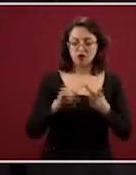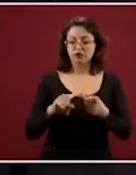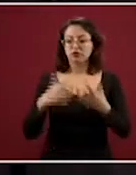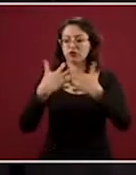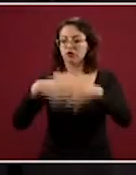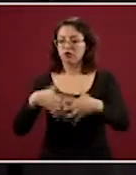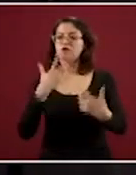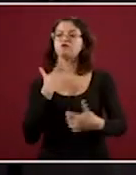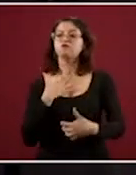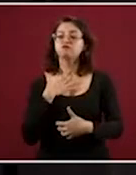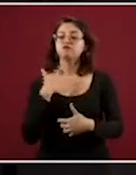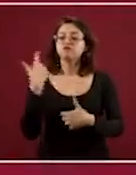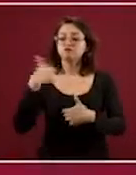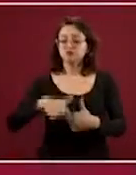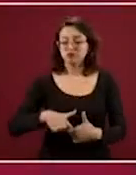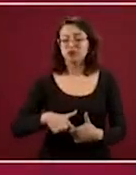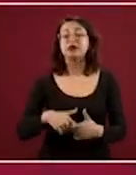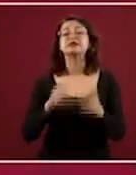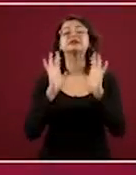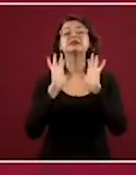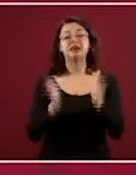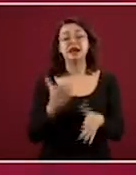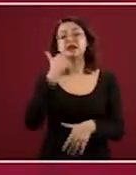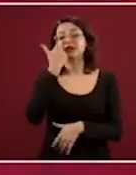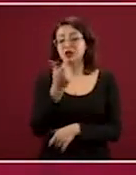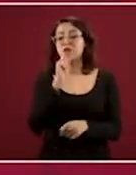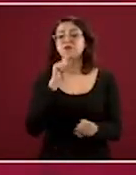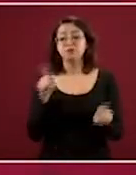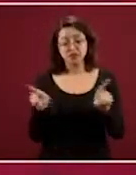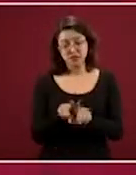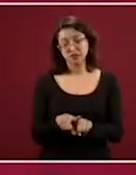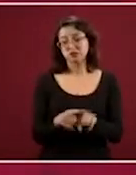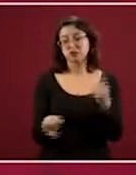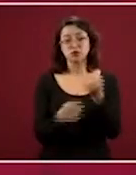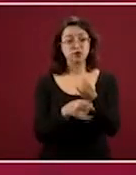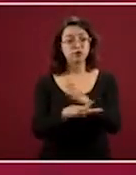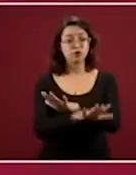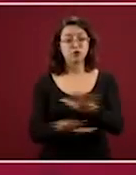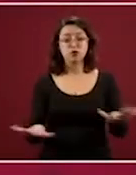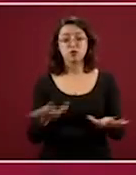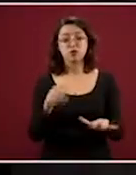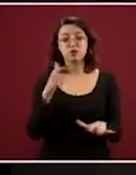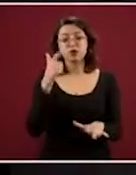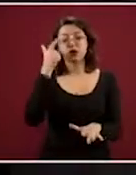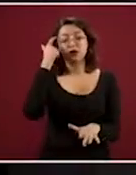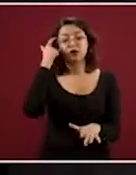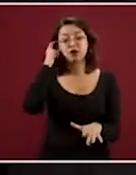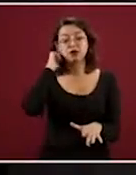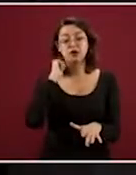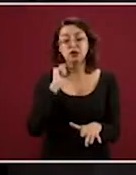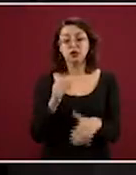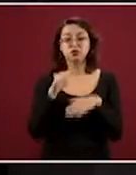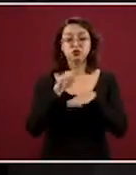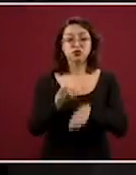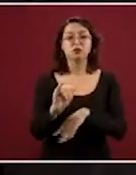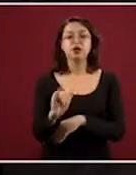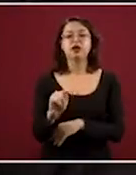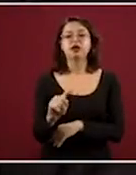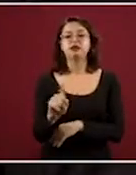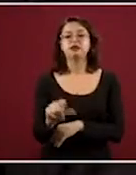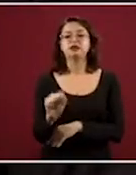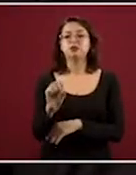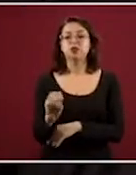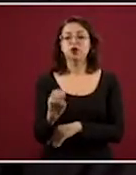refinería, ya quiero empezar a informarles igual de el Istmo, del